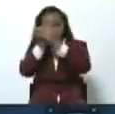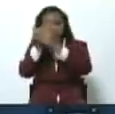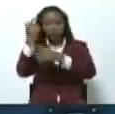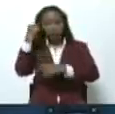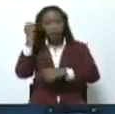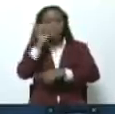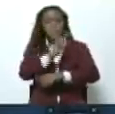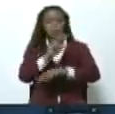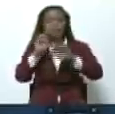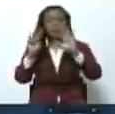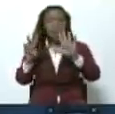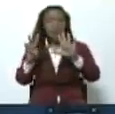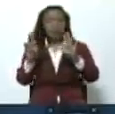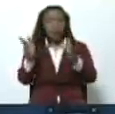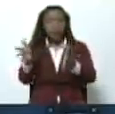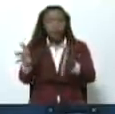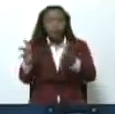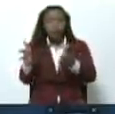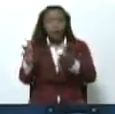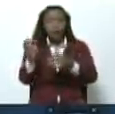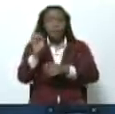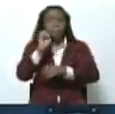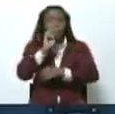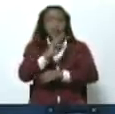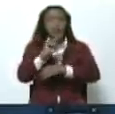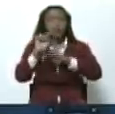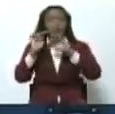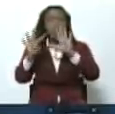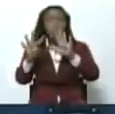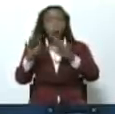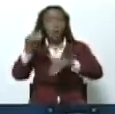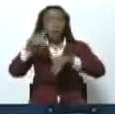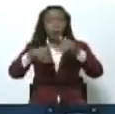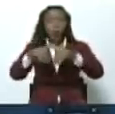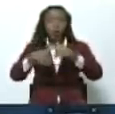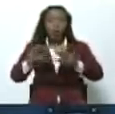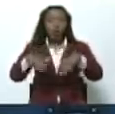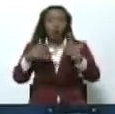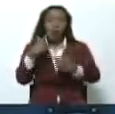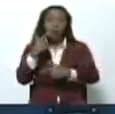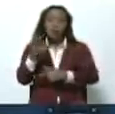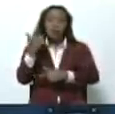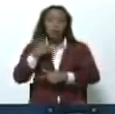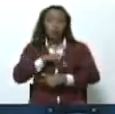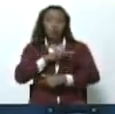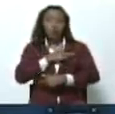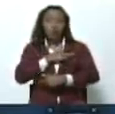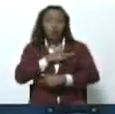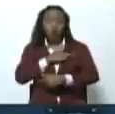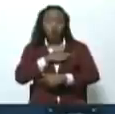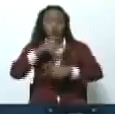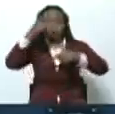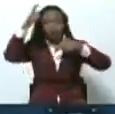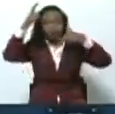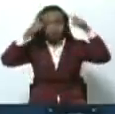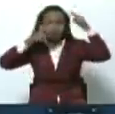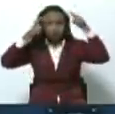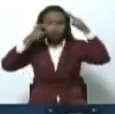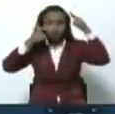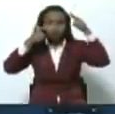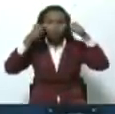27 victorias de 29 elecciones, lo cual dice que nosotros, el chavismo,